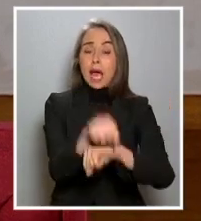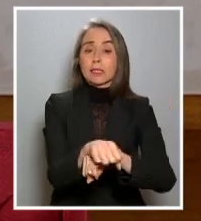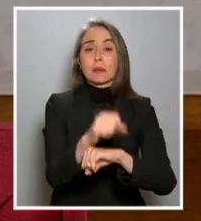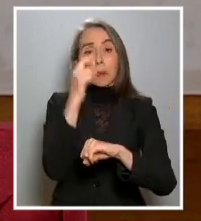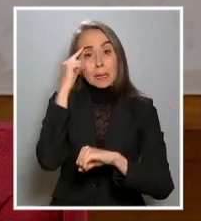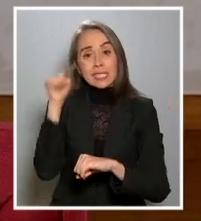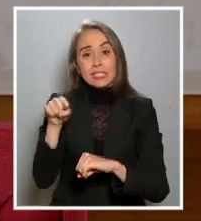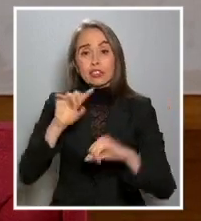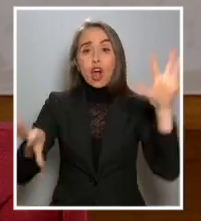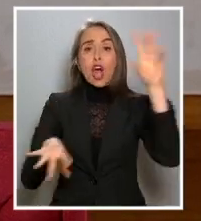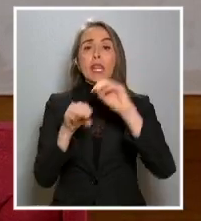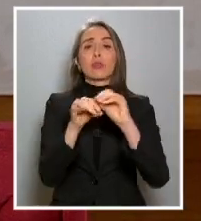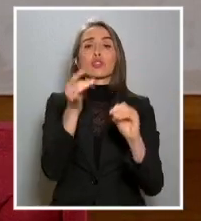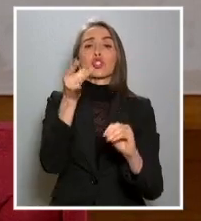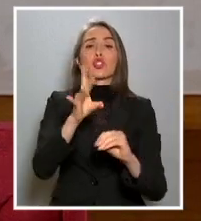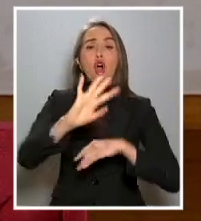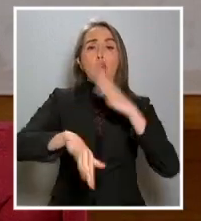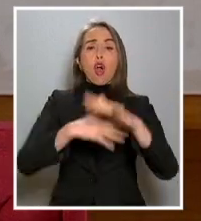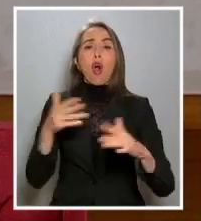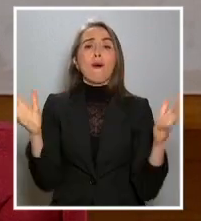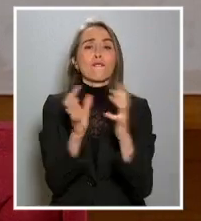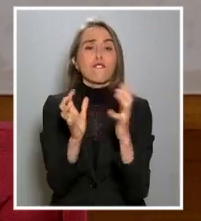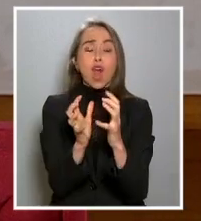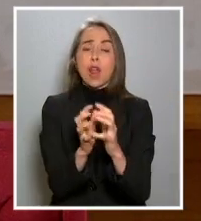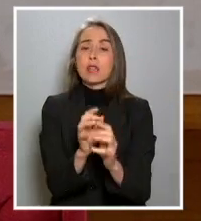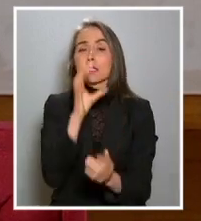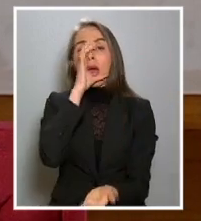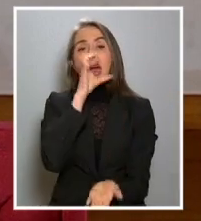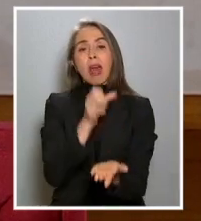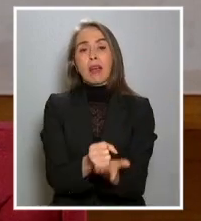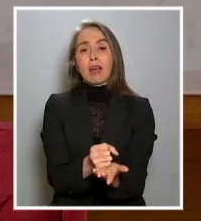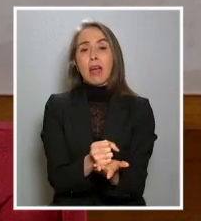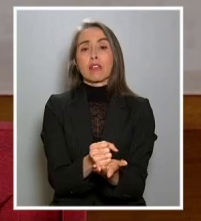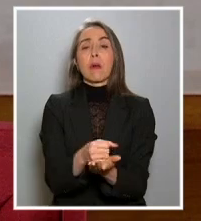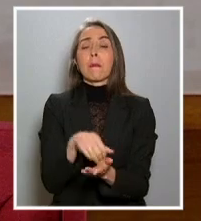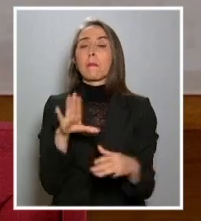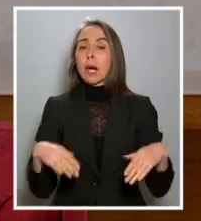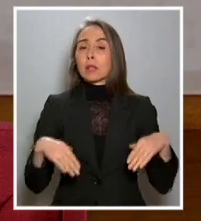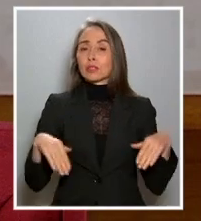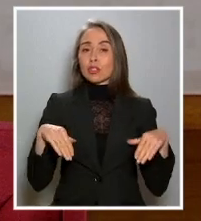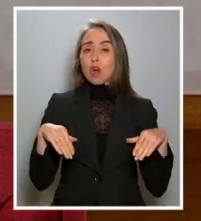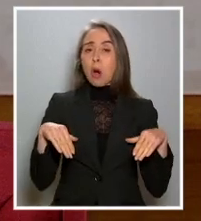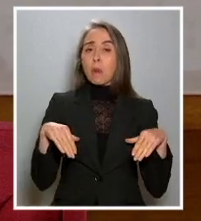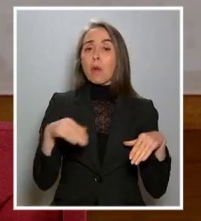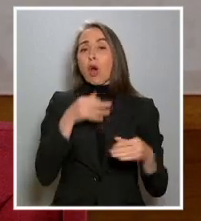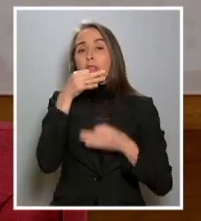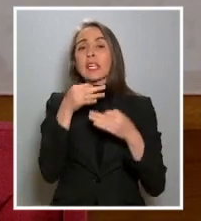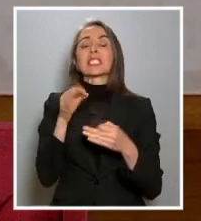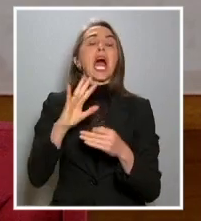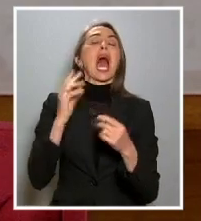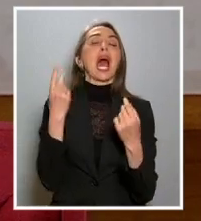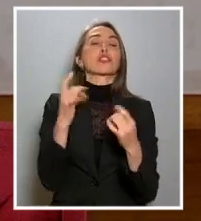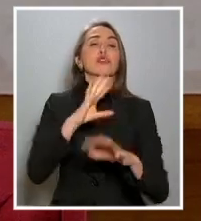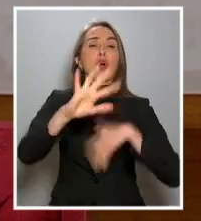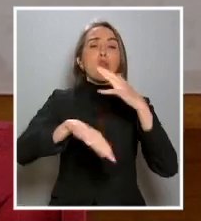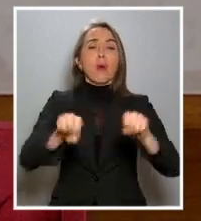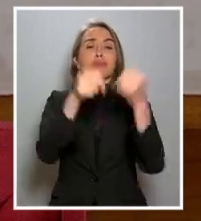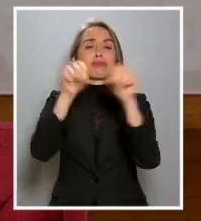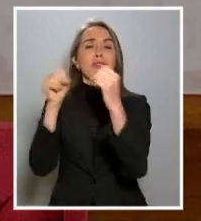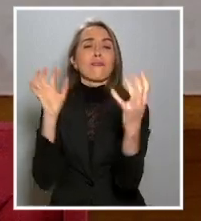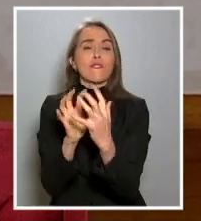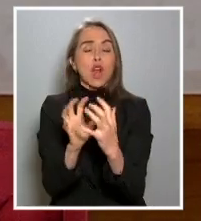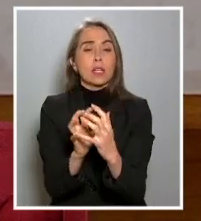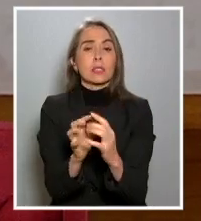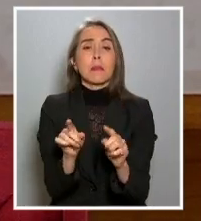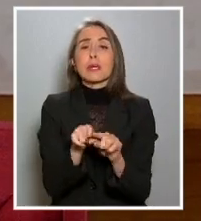que sucedió a eso es engañarse. Podrá ser más cómodo tratarlo así hoy, pero no por ello deja de